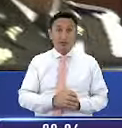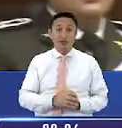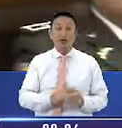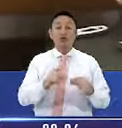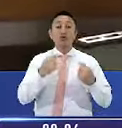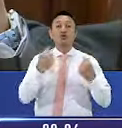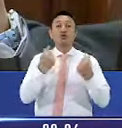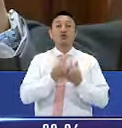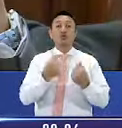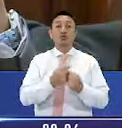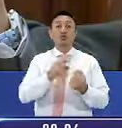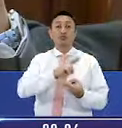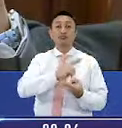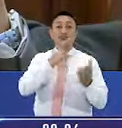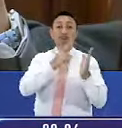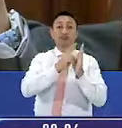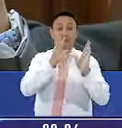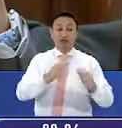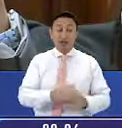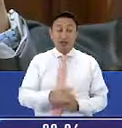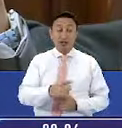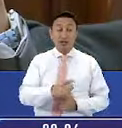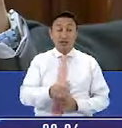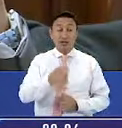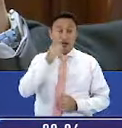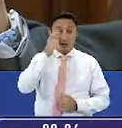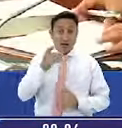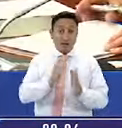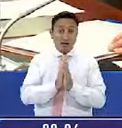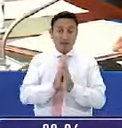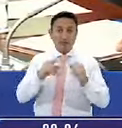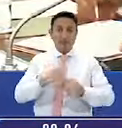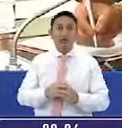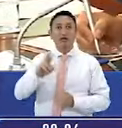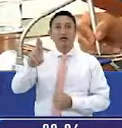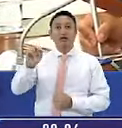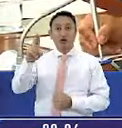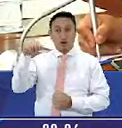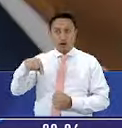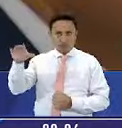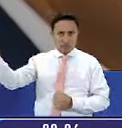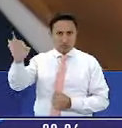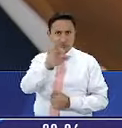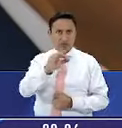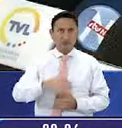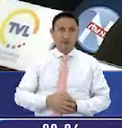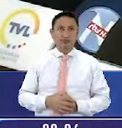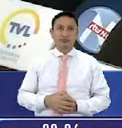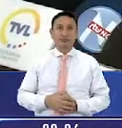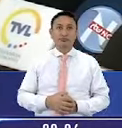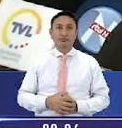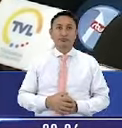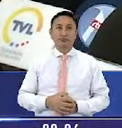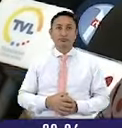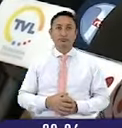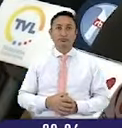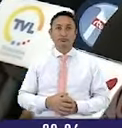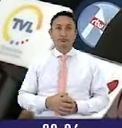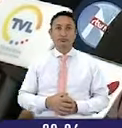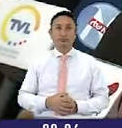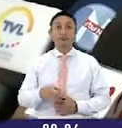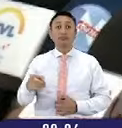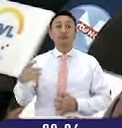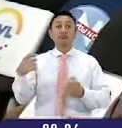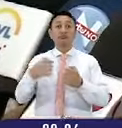correísmo debe responder al pedido de la fiscal para la localización de Ronnie Aliaga. Según me comenta el